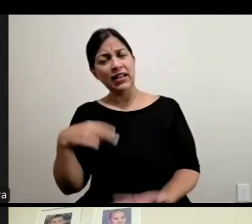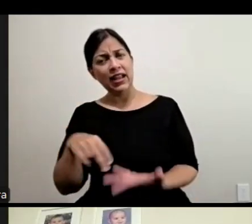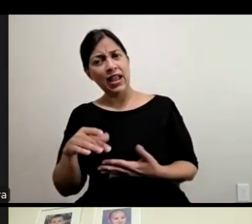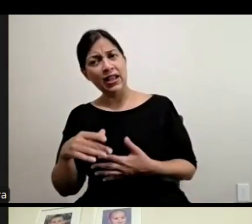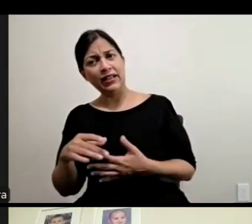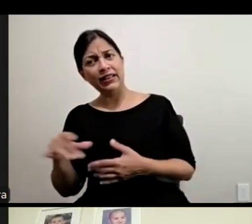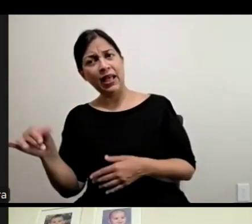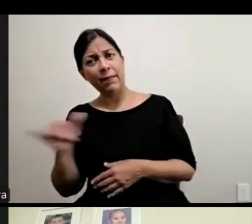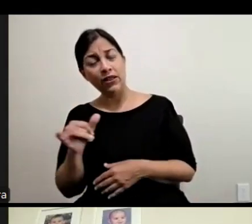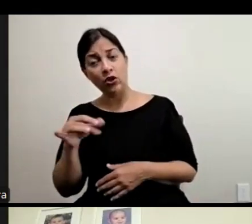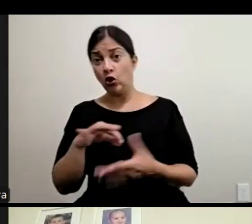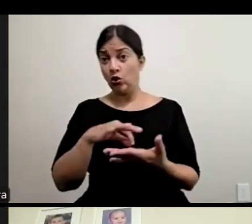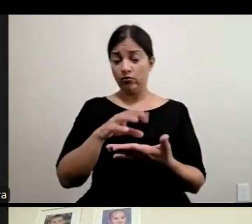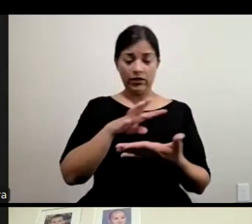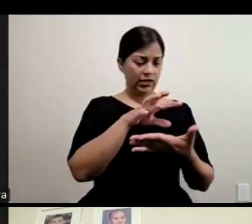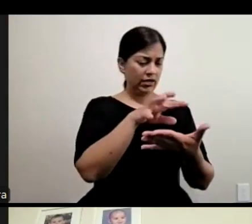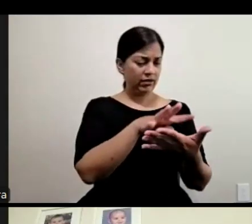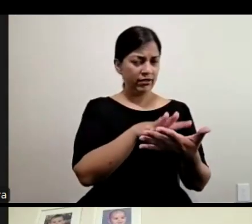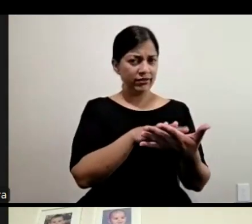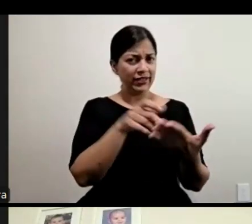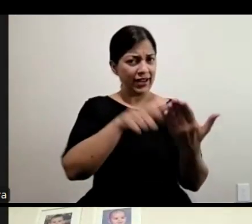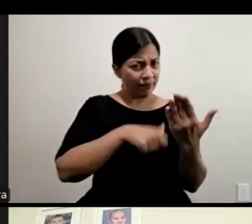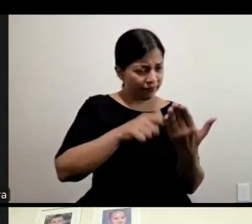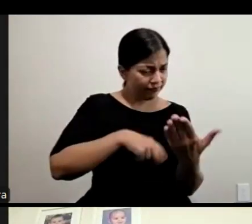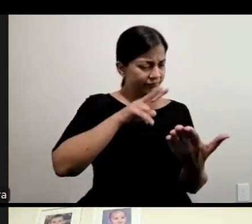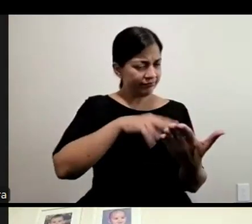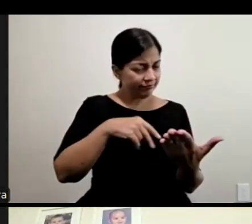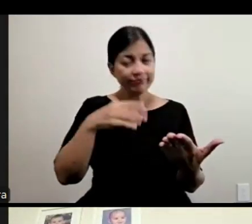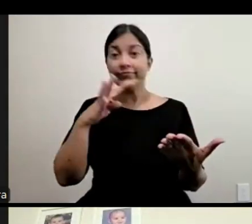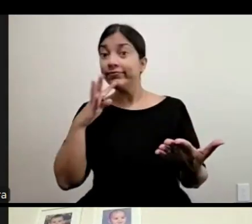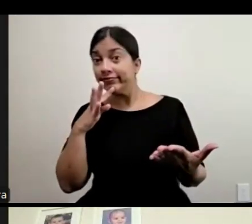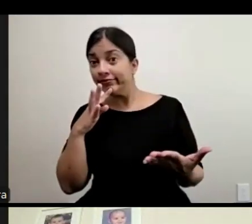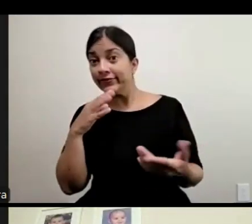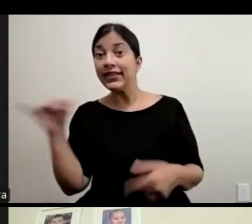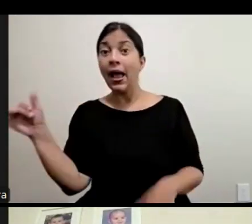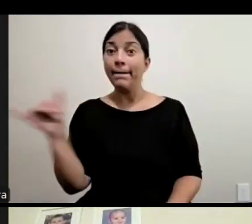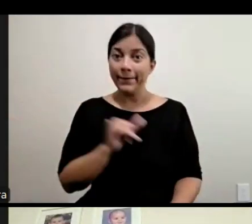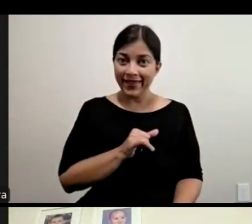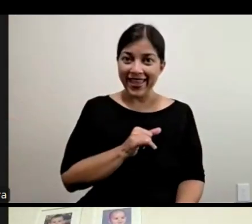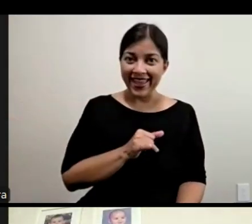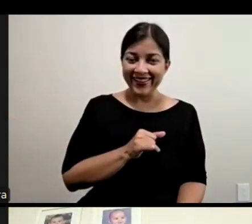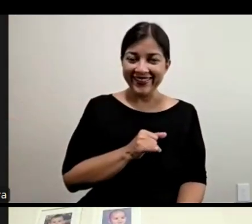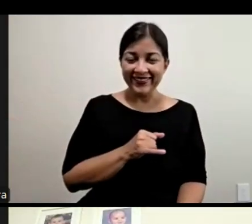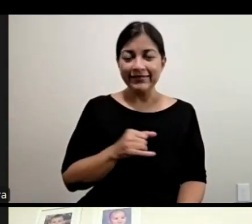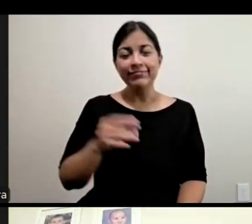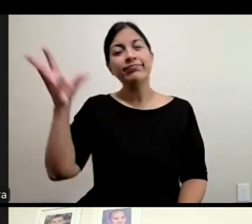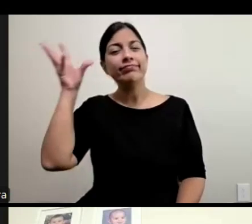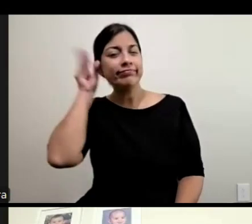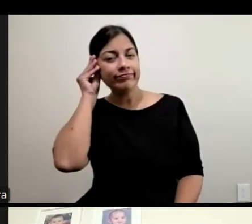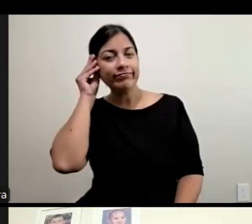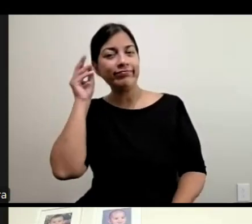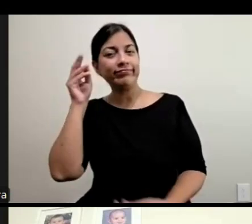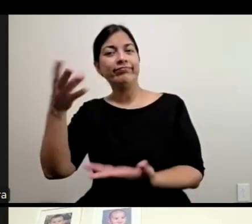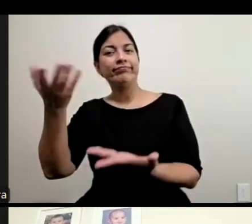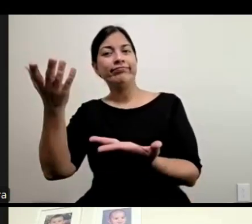paso largo, 3 pasos cortos, un paso largo. Y decir, Era demasiado. Y decir la línea. Entonces